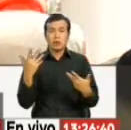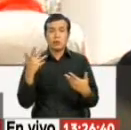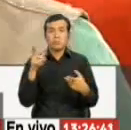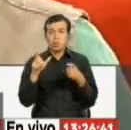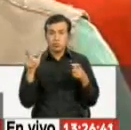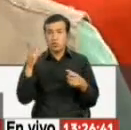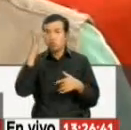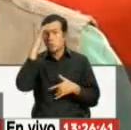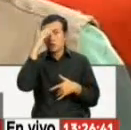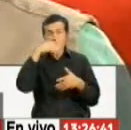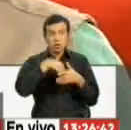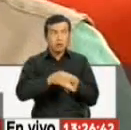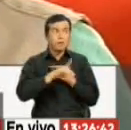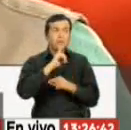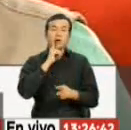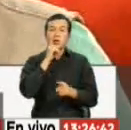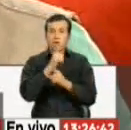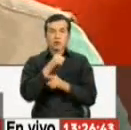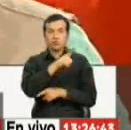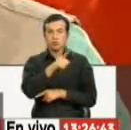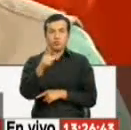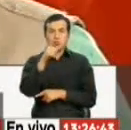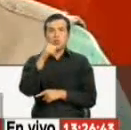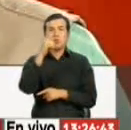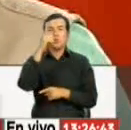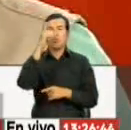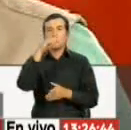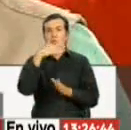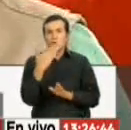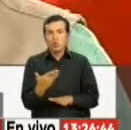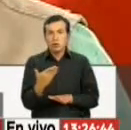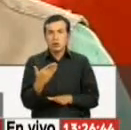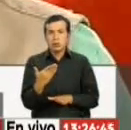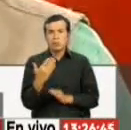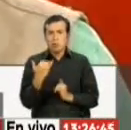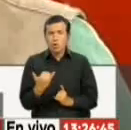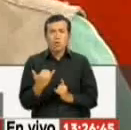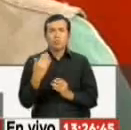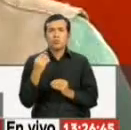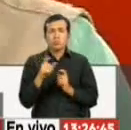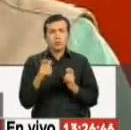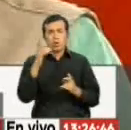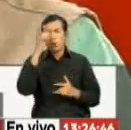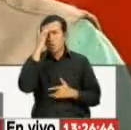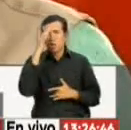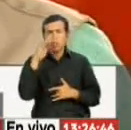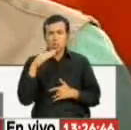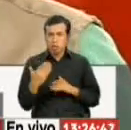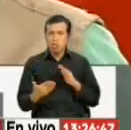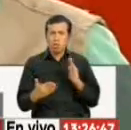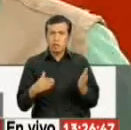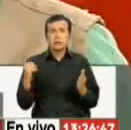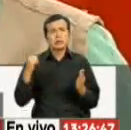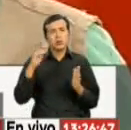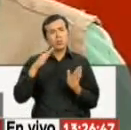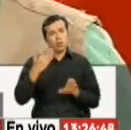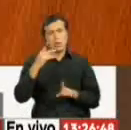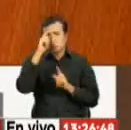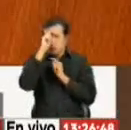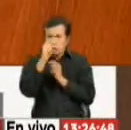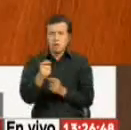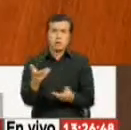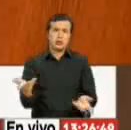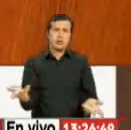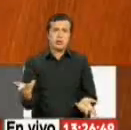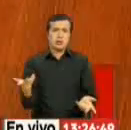trasladados es verdad que igual se iban a morir pero no en las condiciones que están muriendo o sea hay que morir también digo yo dignamente